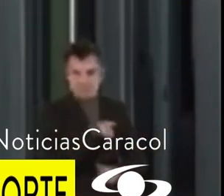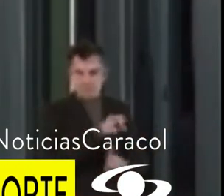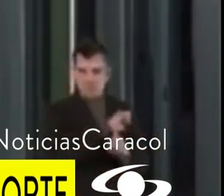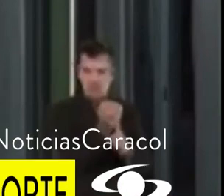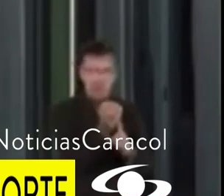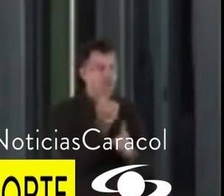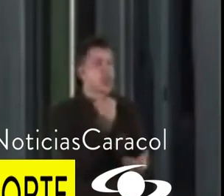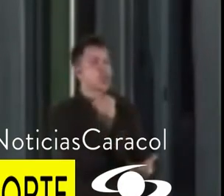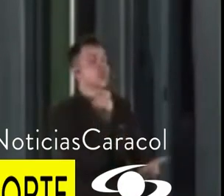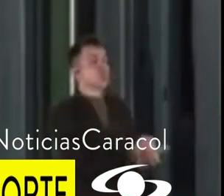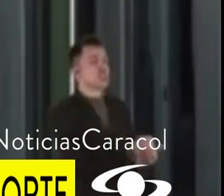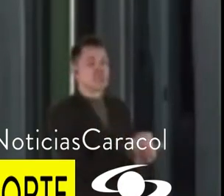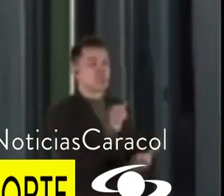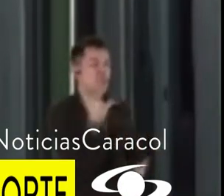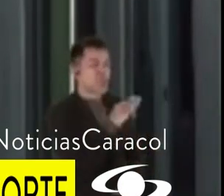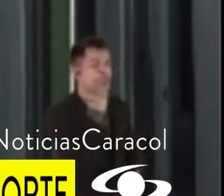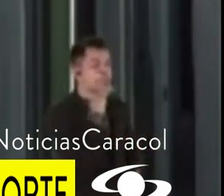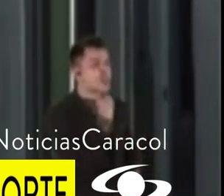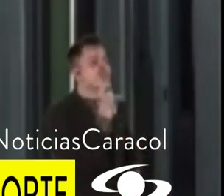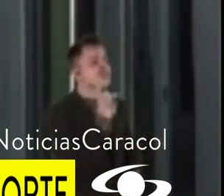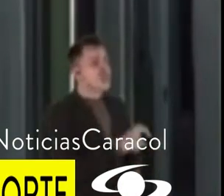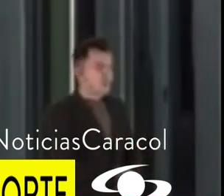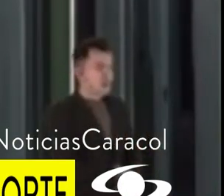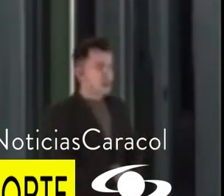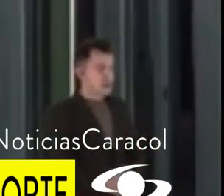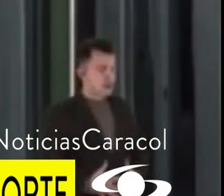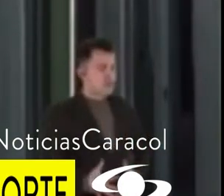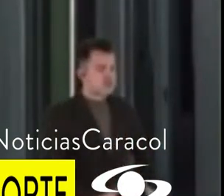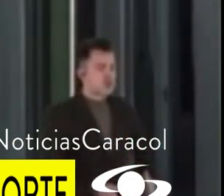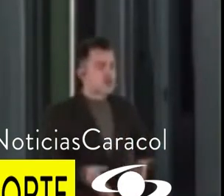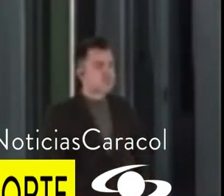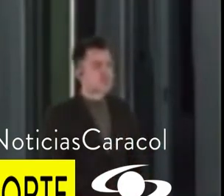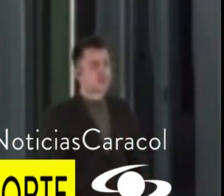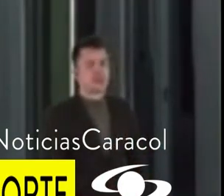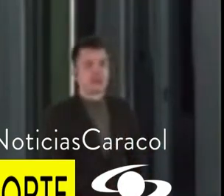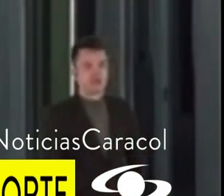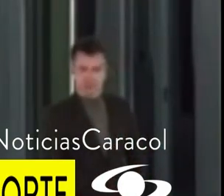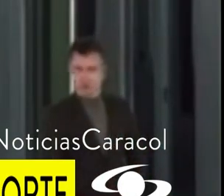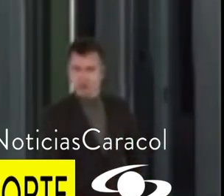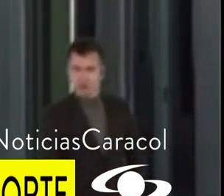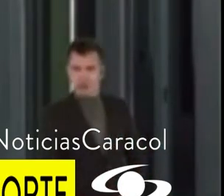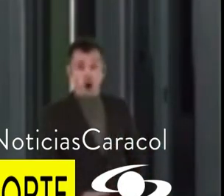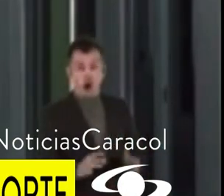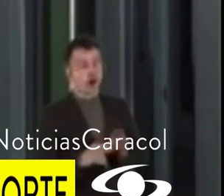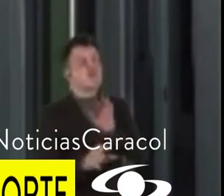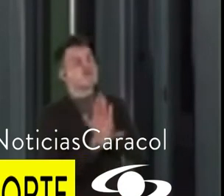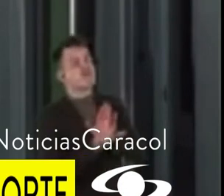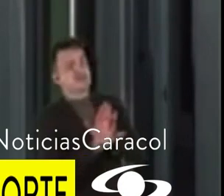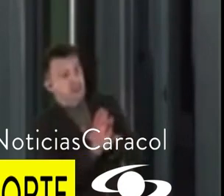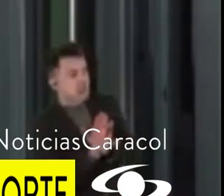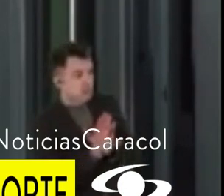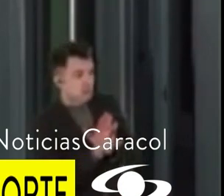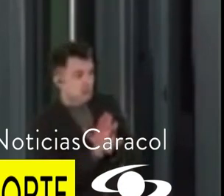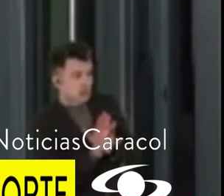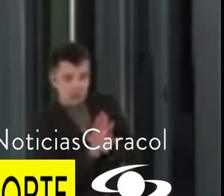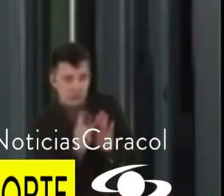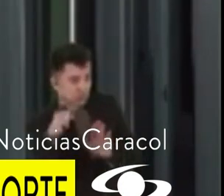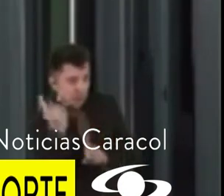le impusiera a las mujeres una obligación, sino que además las criminalizara si no tomaba la decisión que la sociedad le